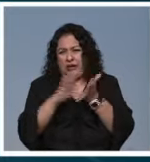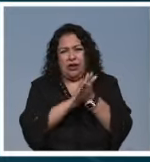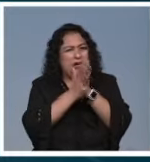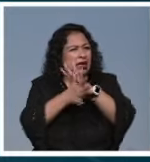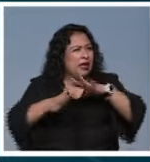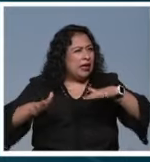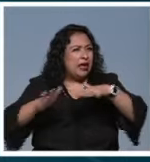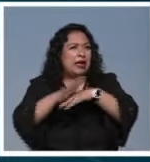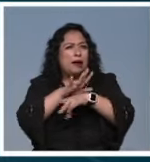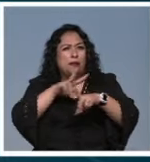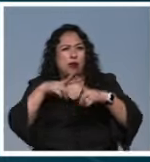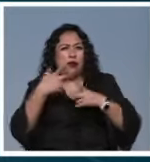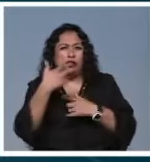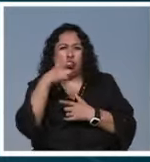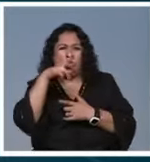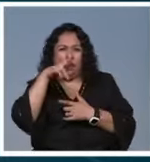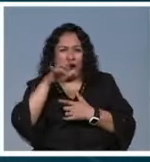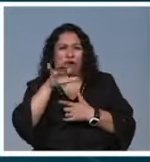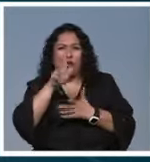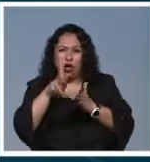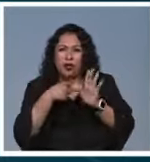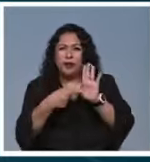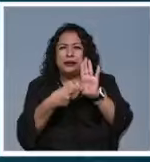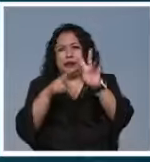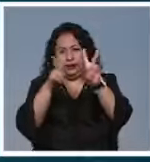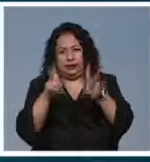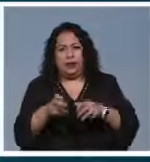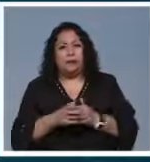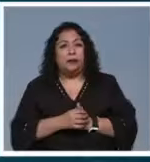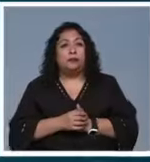transformarlas desde una manera gráfica y volver a tocar un tema, ¿no?